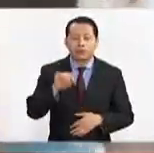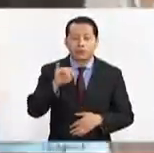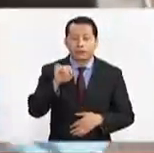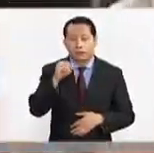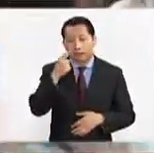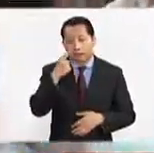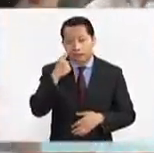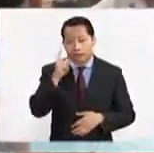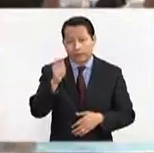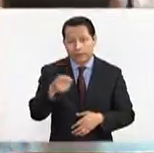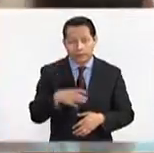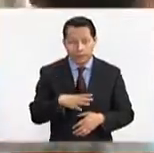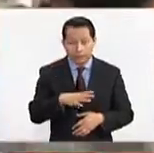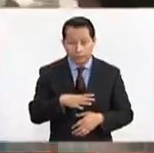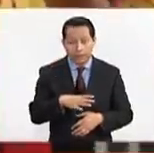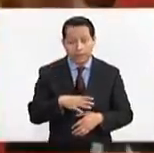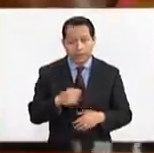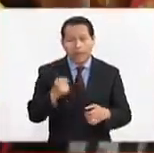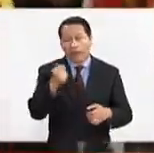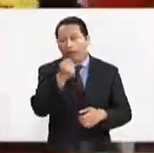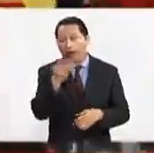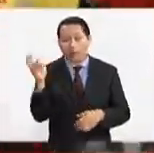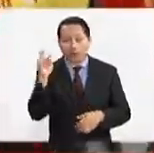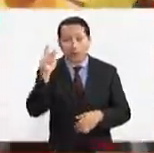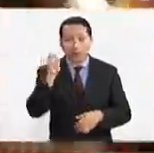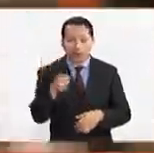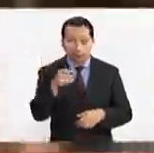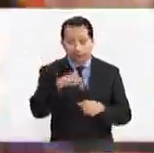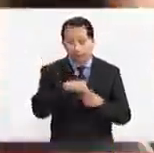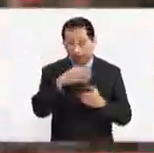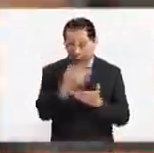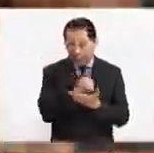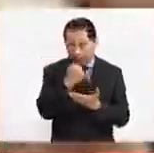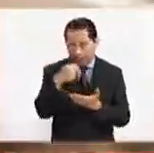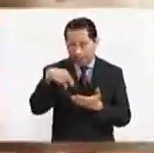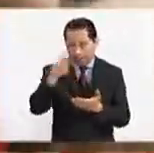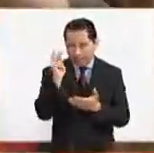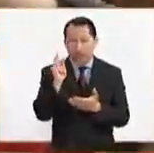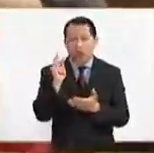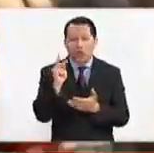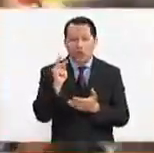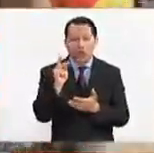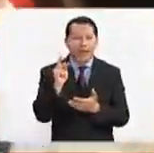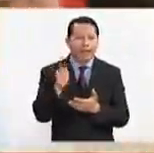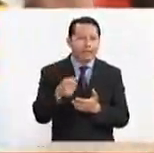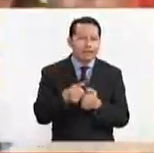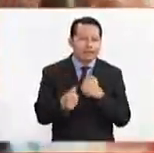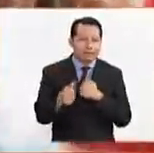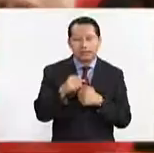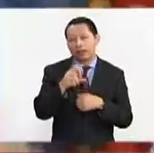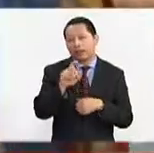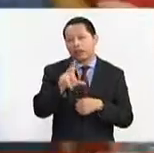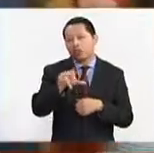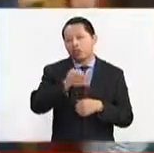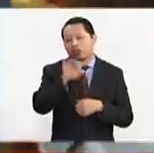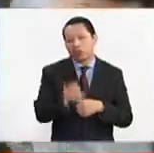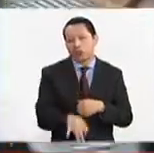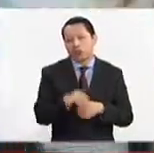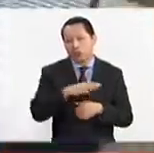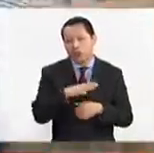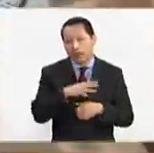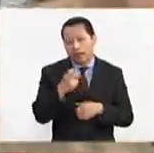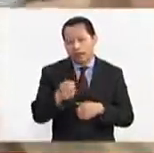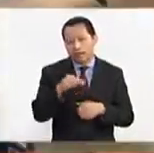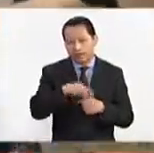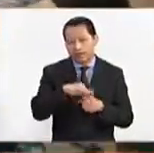esta abstención, de acuerdo con algunos medios, gana, pero sí, la separación obtiene un 38% de este